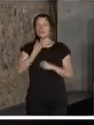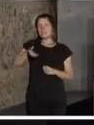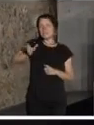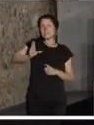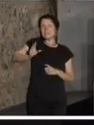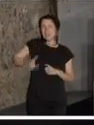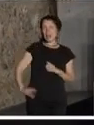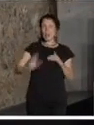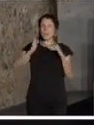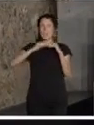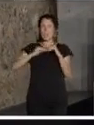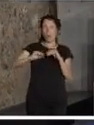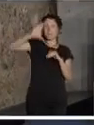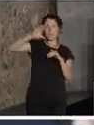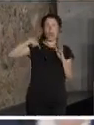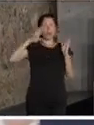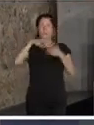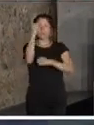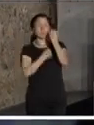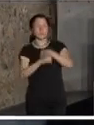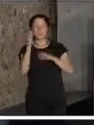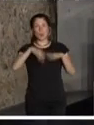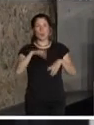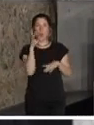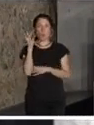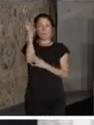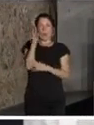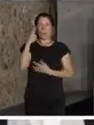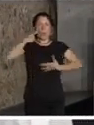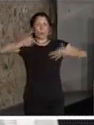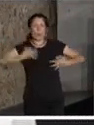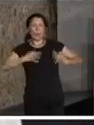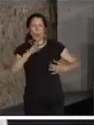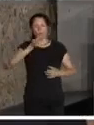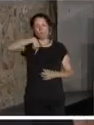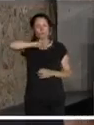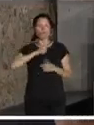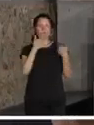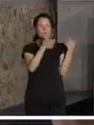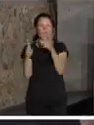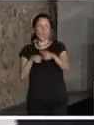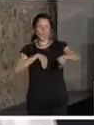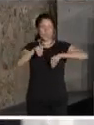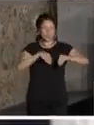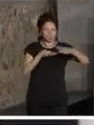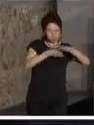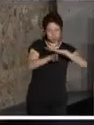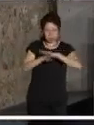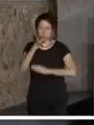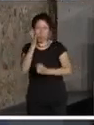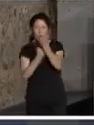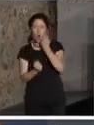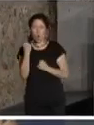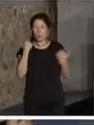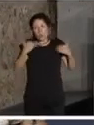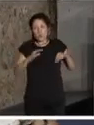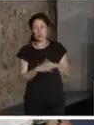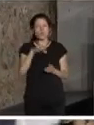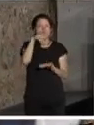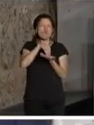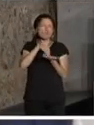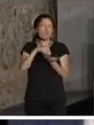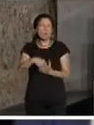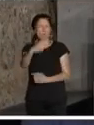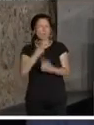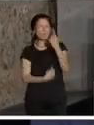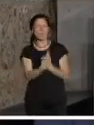subíamos el salario mínimo que Éramos unos bolivarianos peligrosos por querer intervenir sectores estratégicos de la economía Cuántas